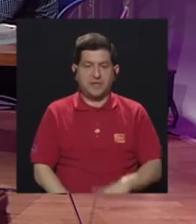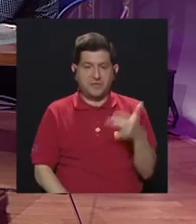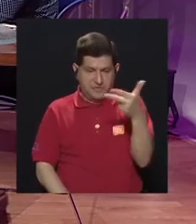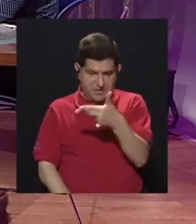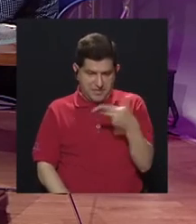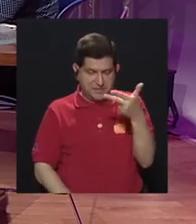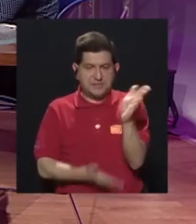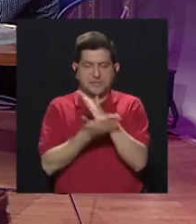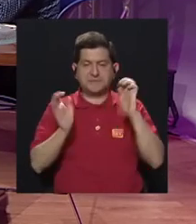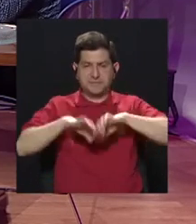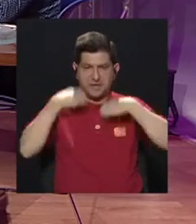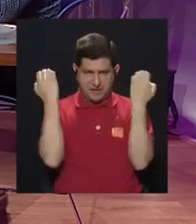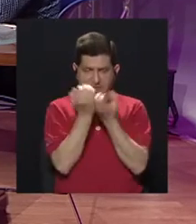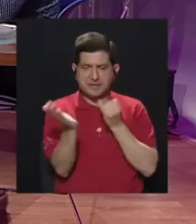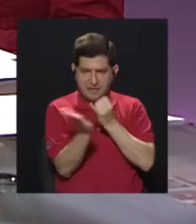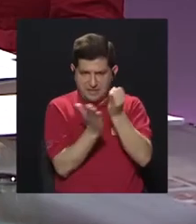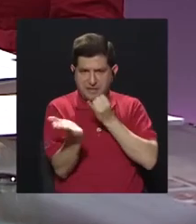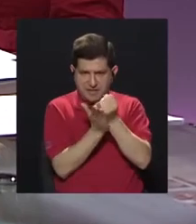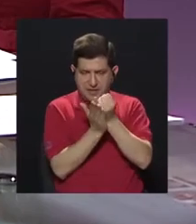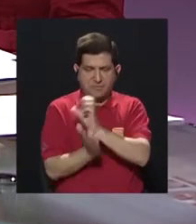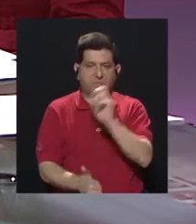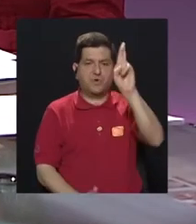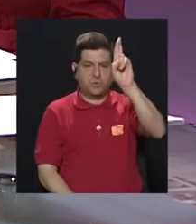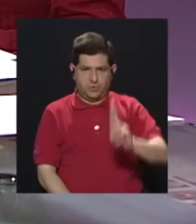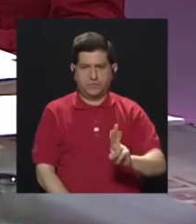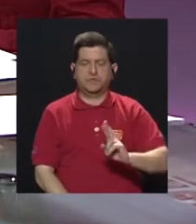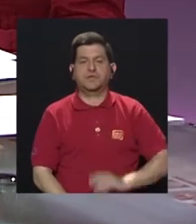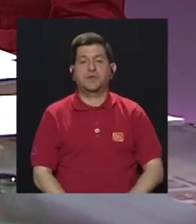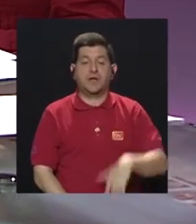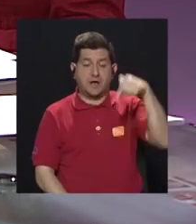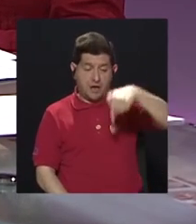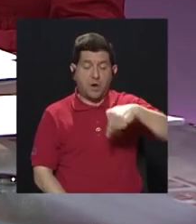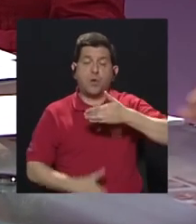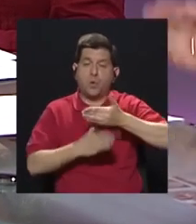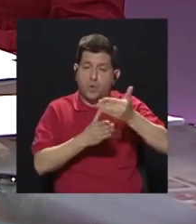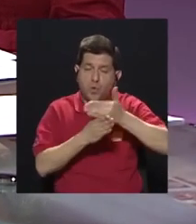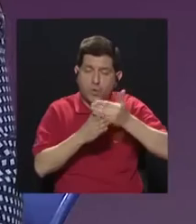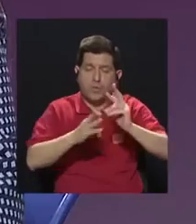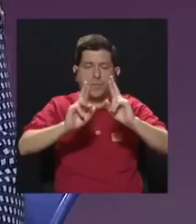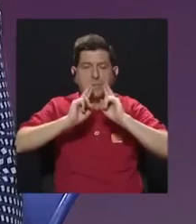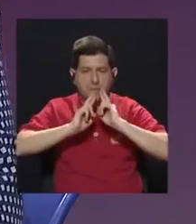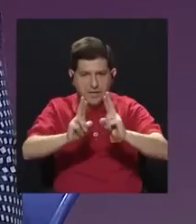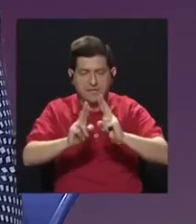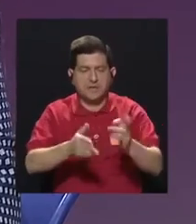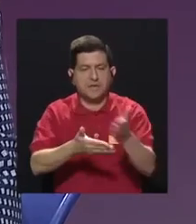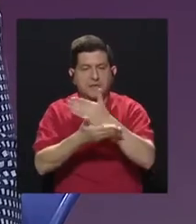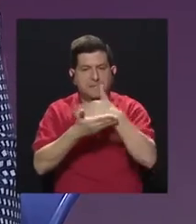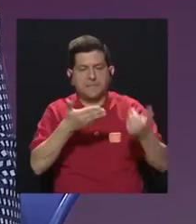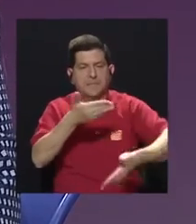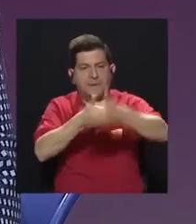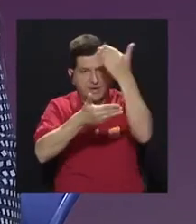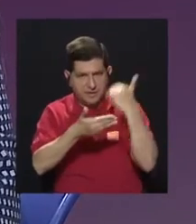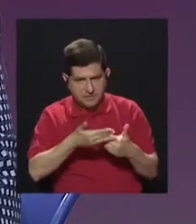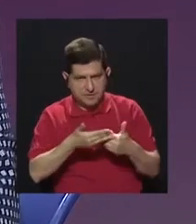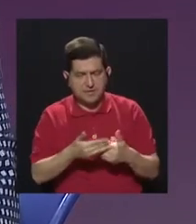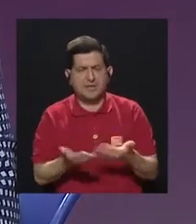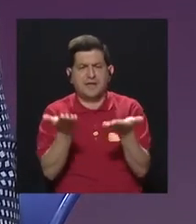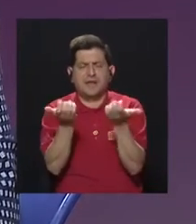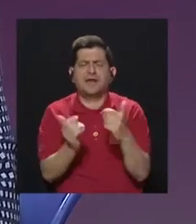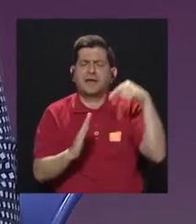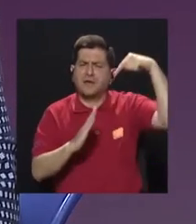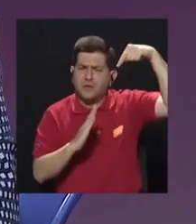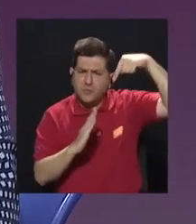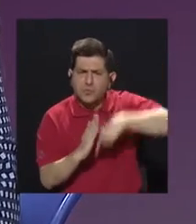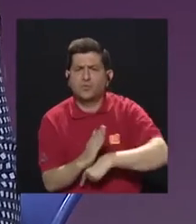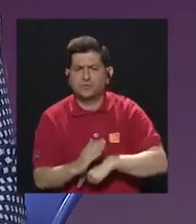parte de este equipo de investigación del equipo costa rica y hoy estamos compartiendo los resultados en el segmento anterior queríamos profundizar un